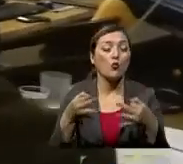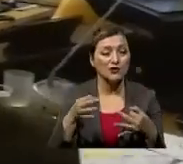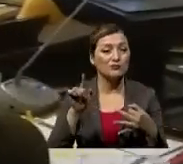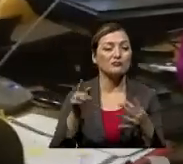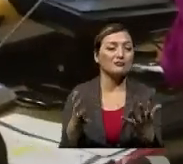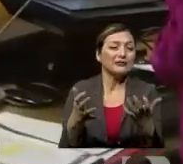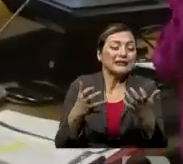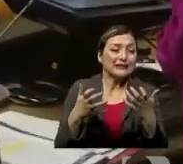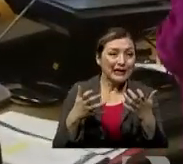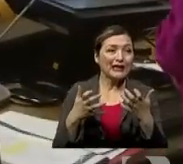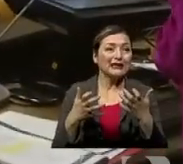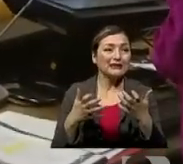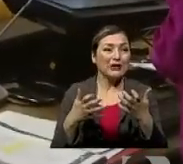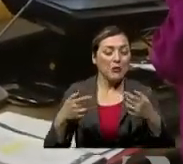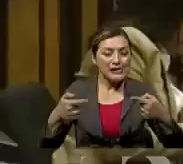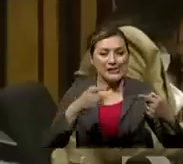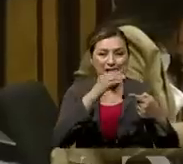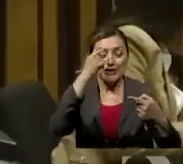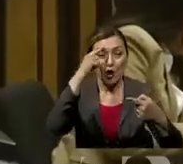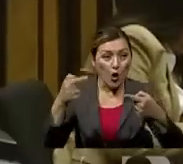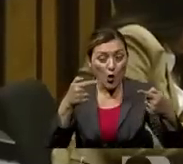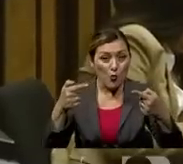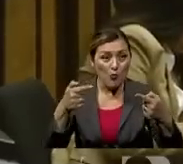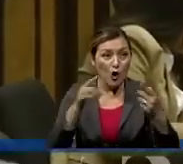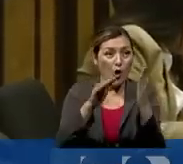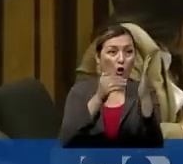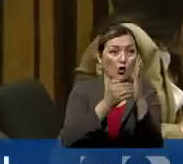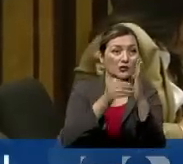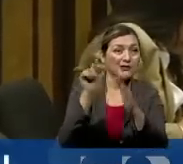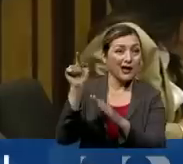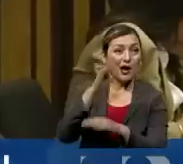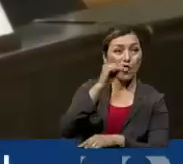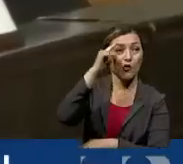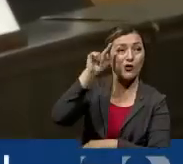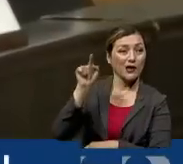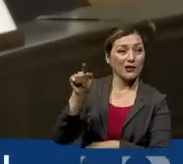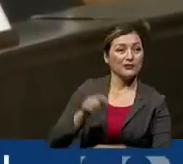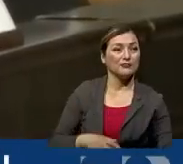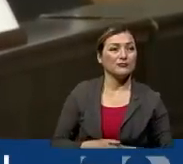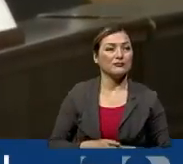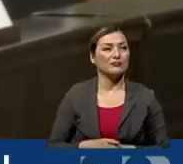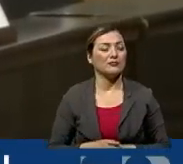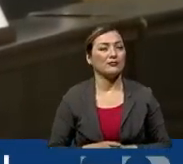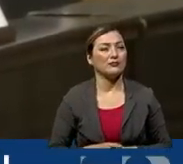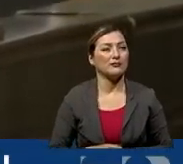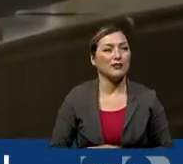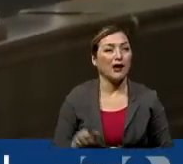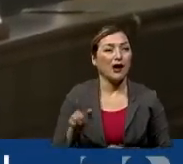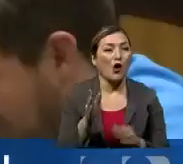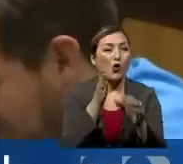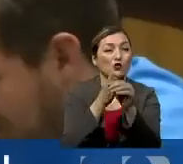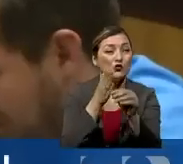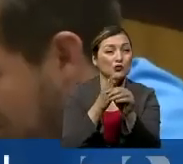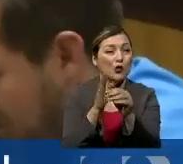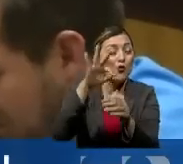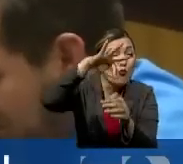se ha intentado evitar la pugna correístas versus anticorreístas, la división no solo se evidencia por fuera. La intención de conseguir